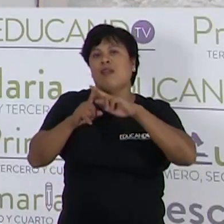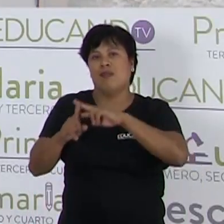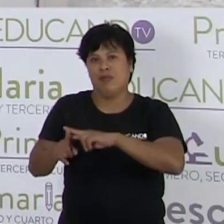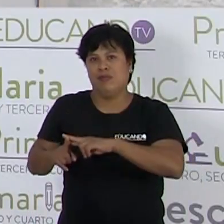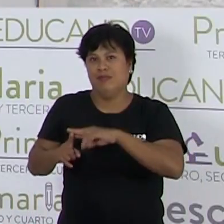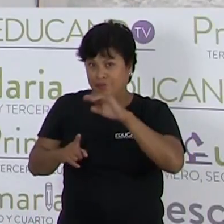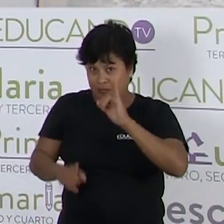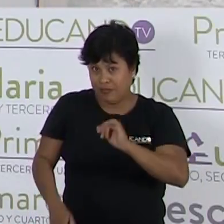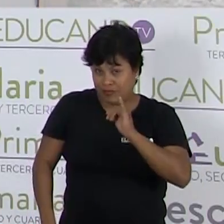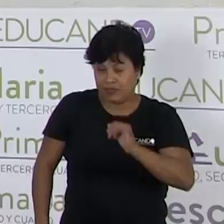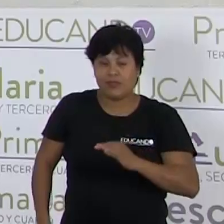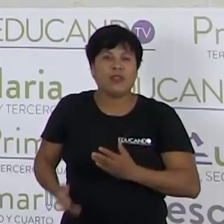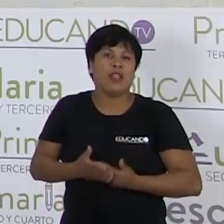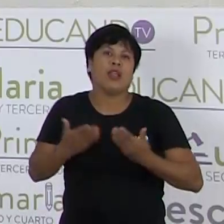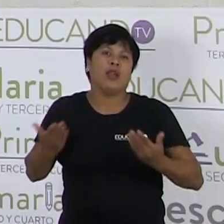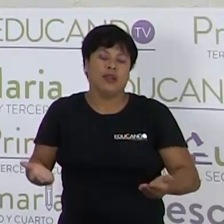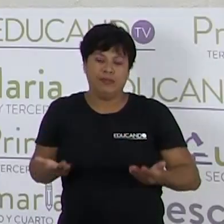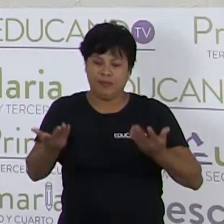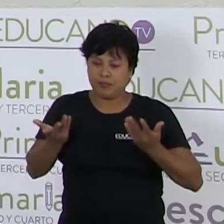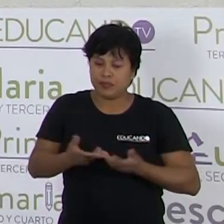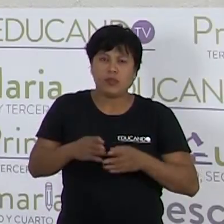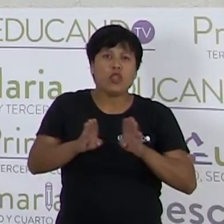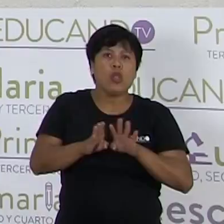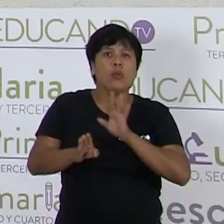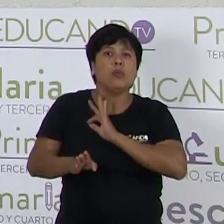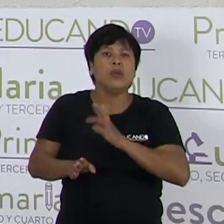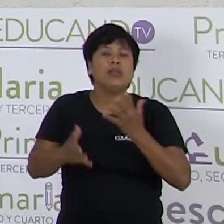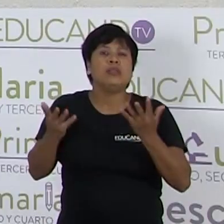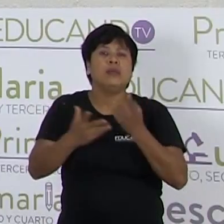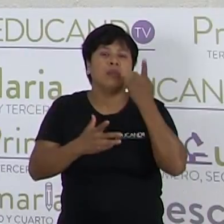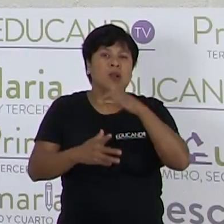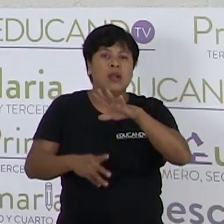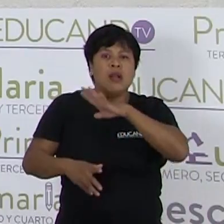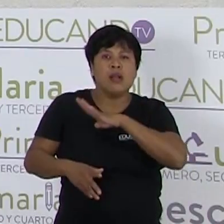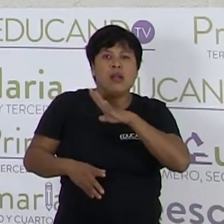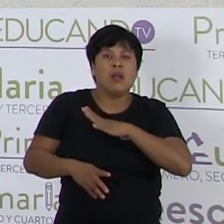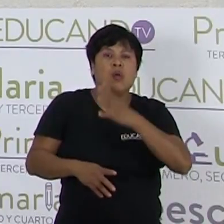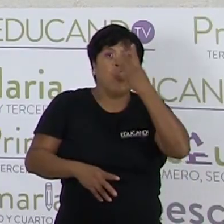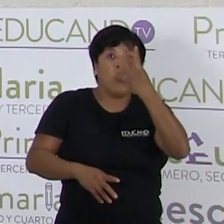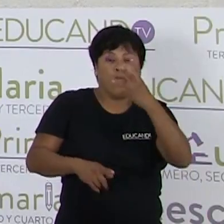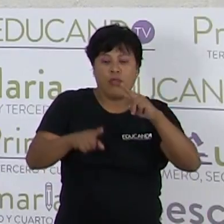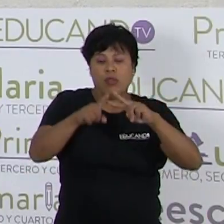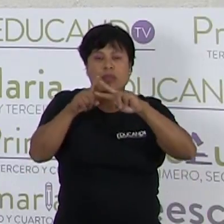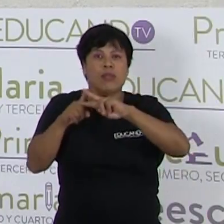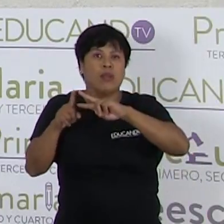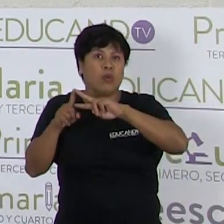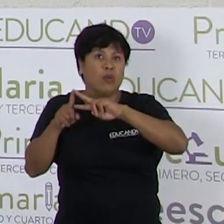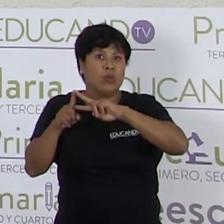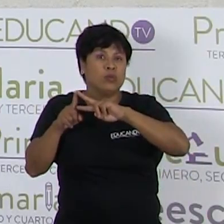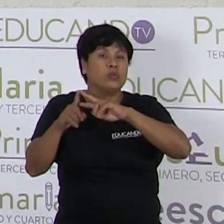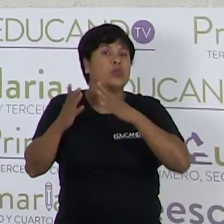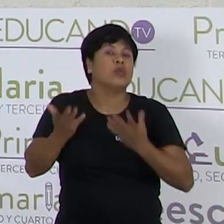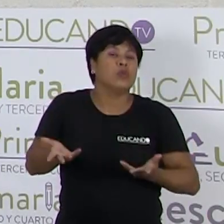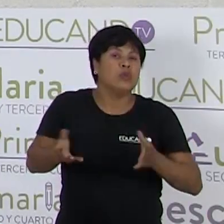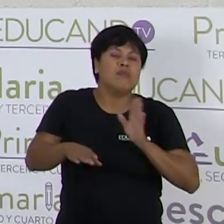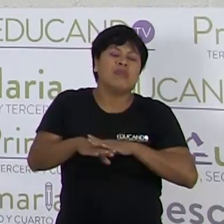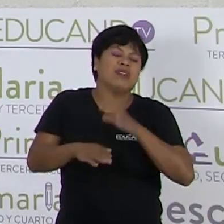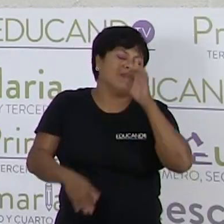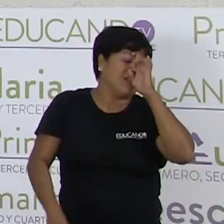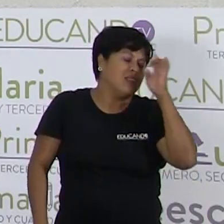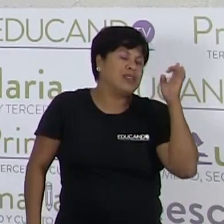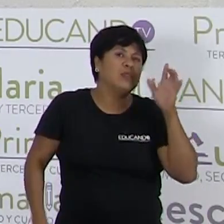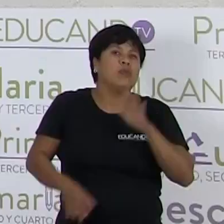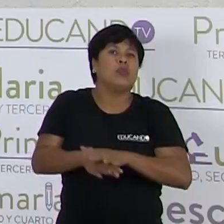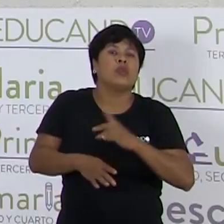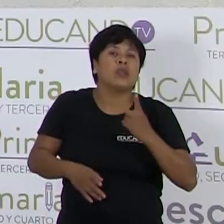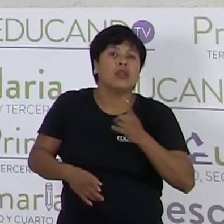¿sí? Ahora, aquí, ¿cómo podría hacerle para que me salgan también 4 triángulos? Creo que es lo más fácil. ¿Por